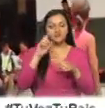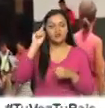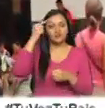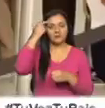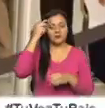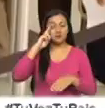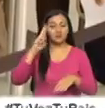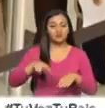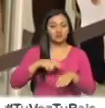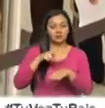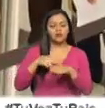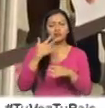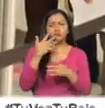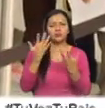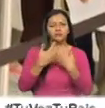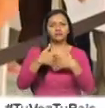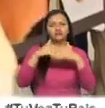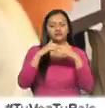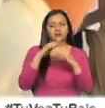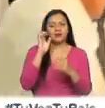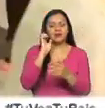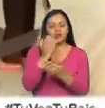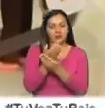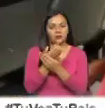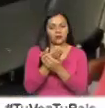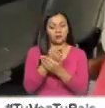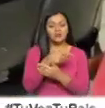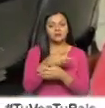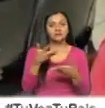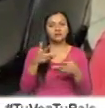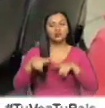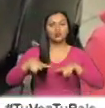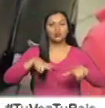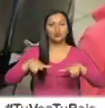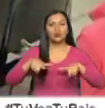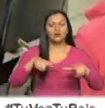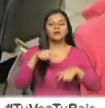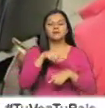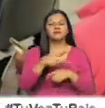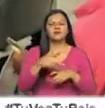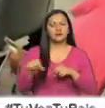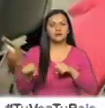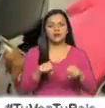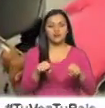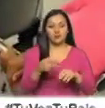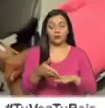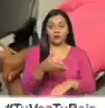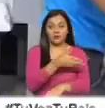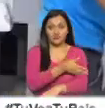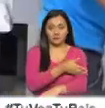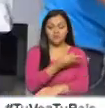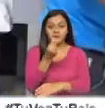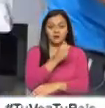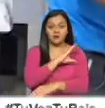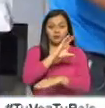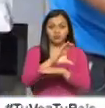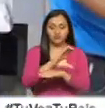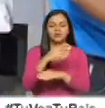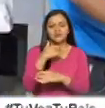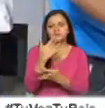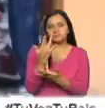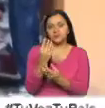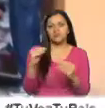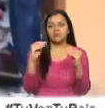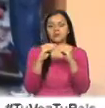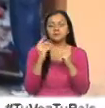Gobierno Nacional para la reactivación económica de estas zonas afectadas por el terremoto. Con este financiamiento se espera